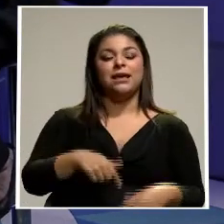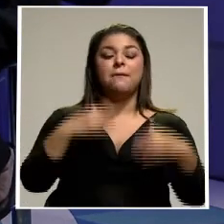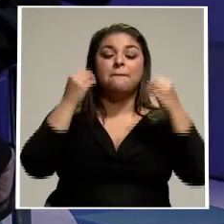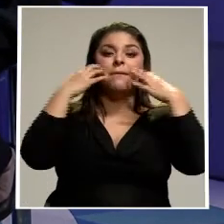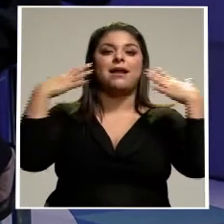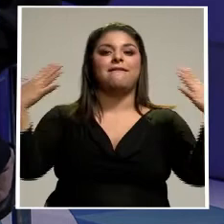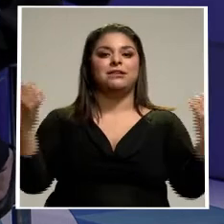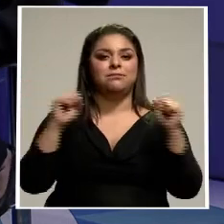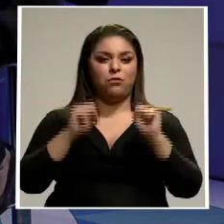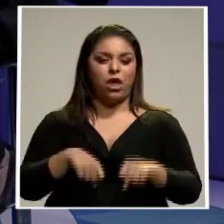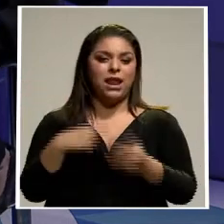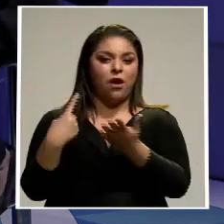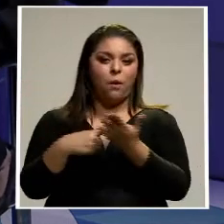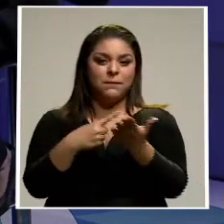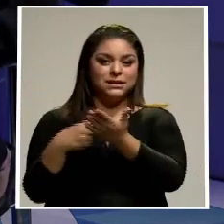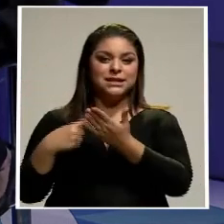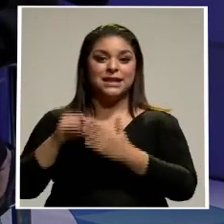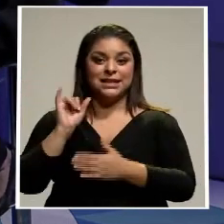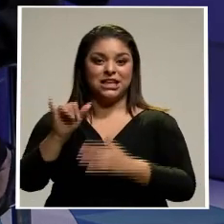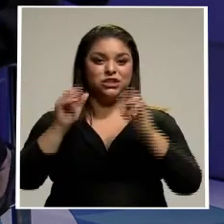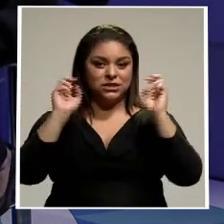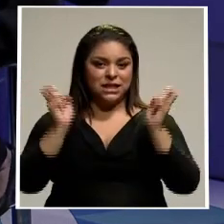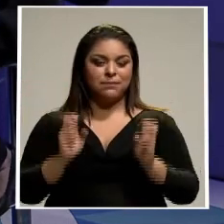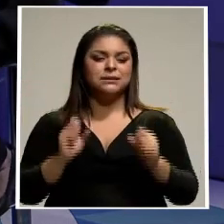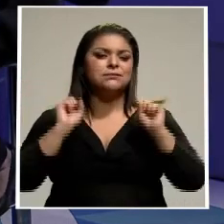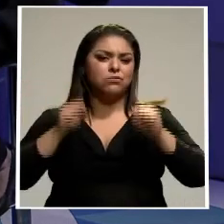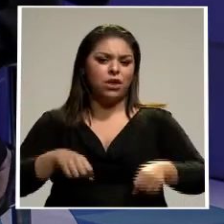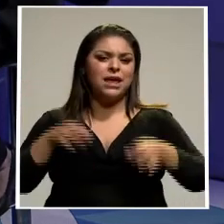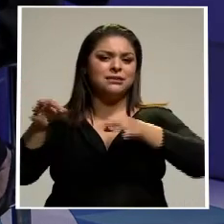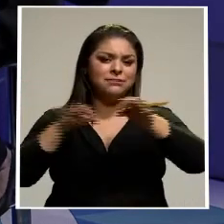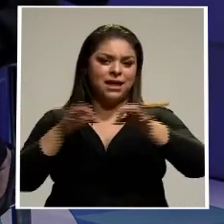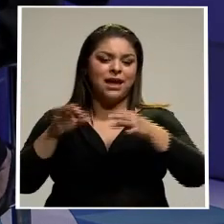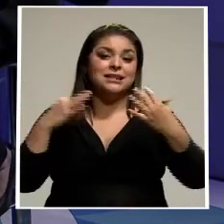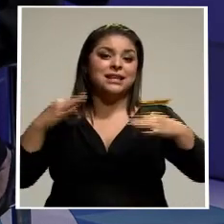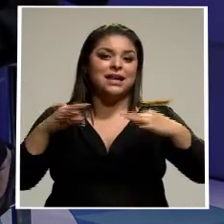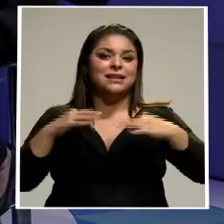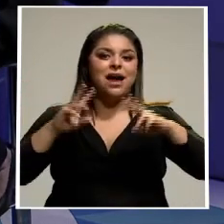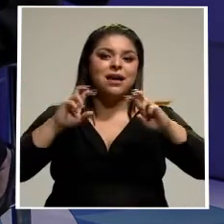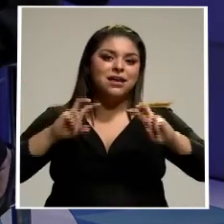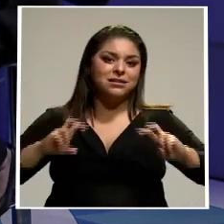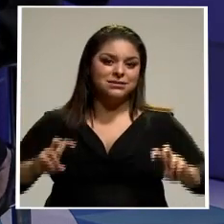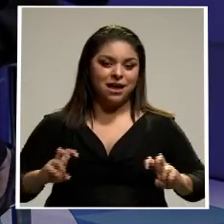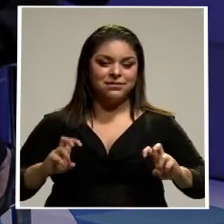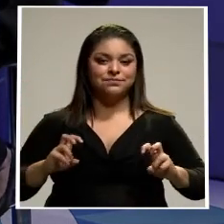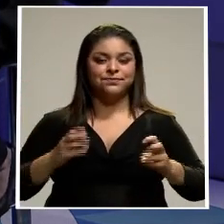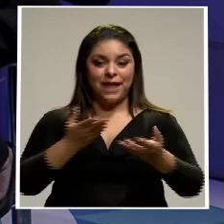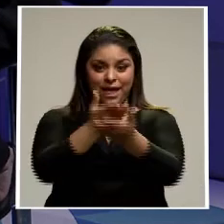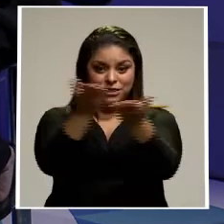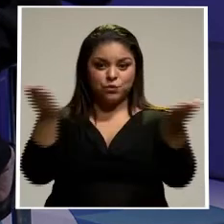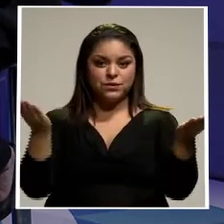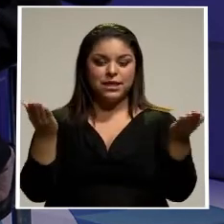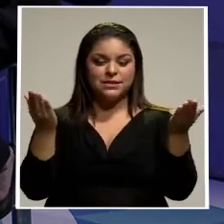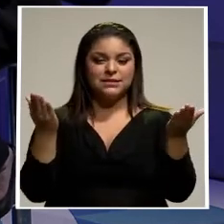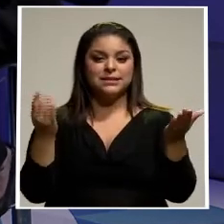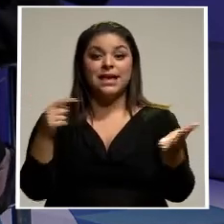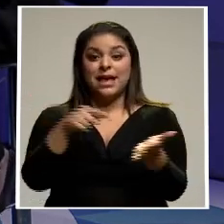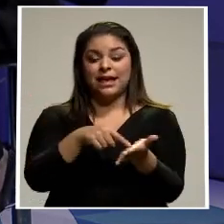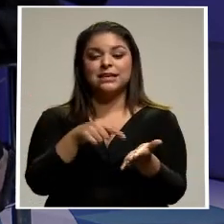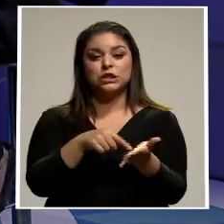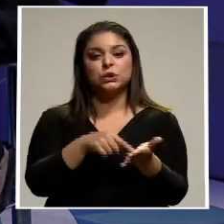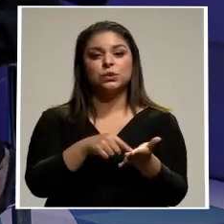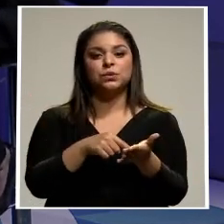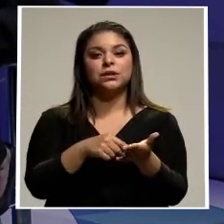conversar de estos temas y explicarle y tratar de analizar ante la gente esto que